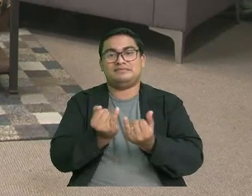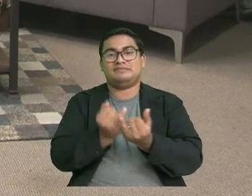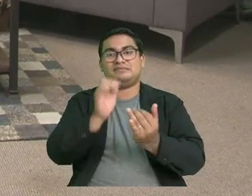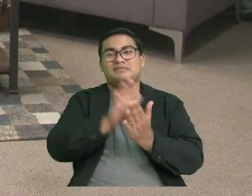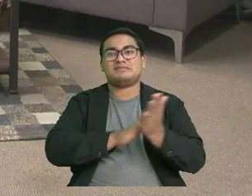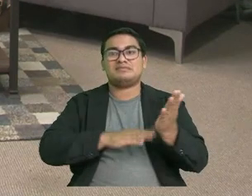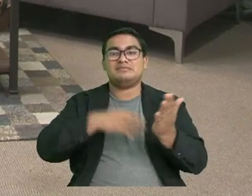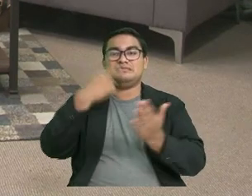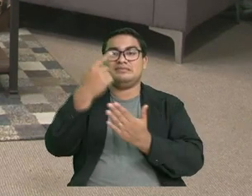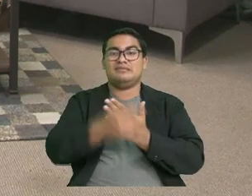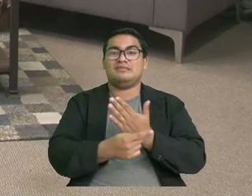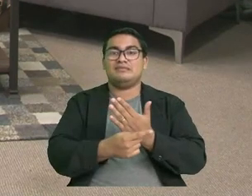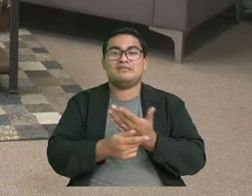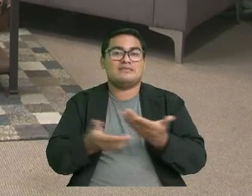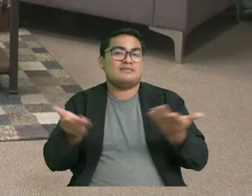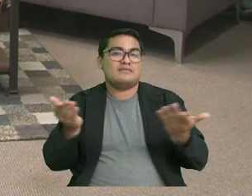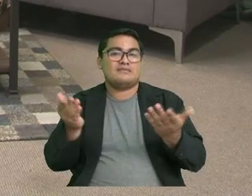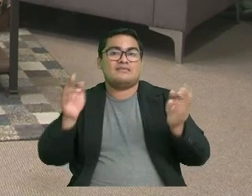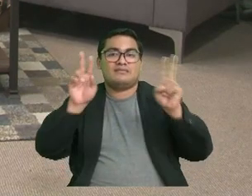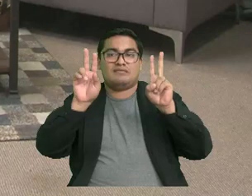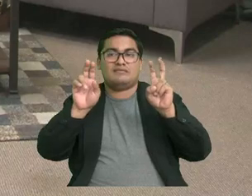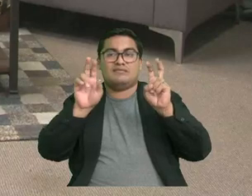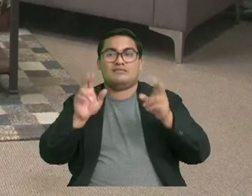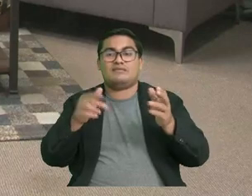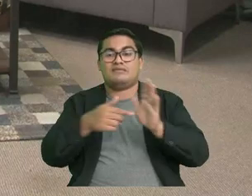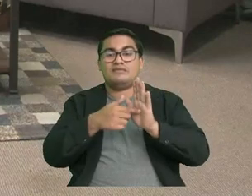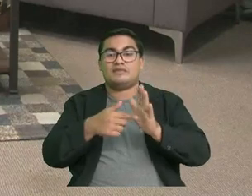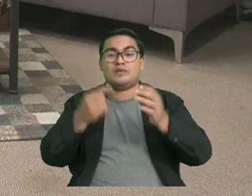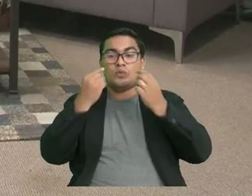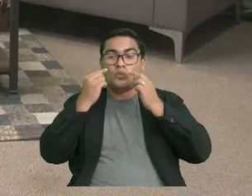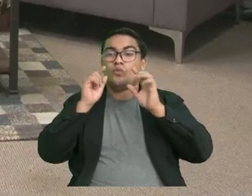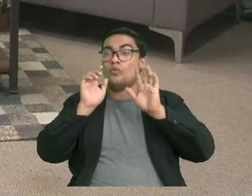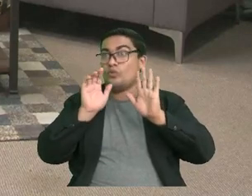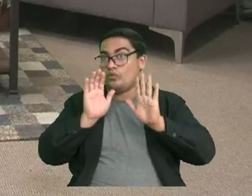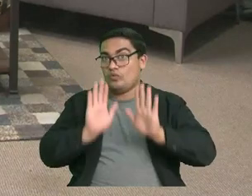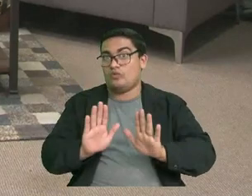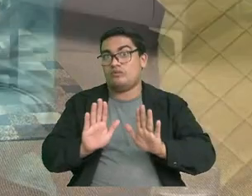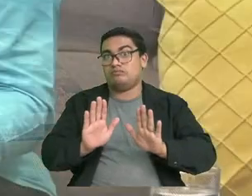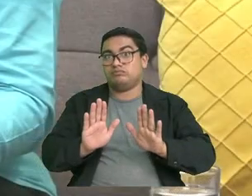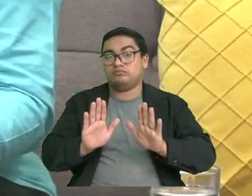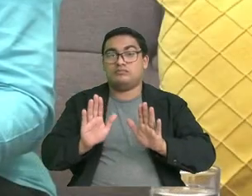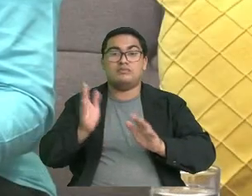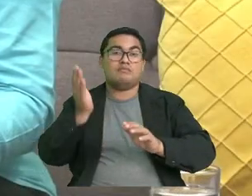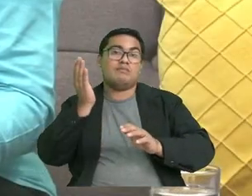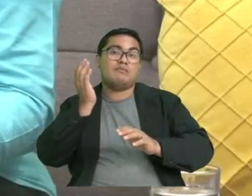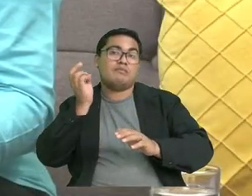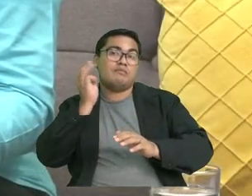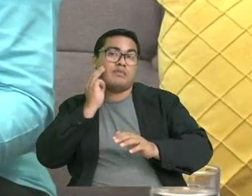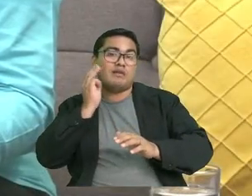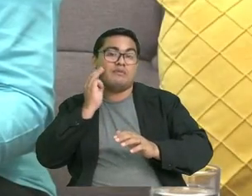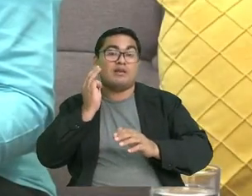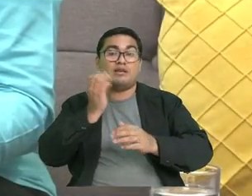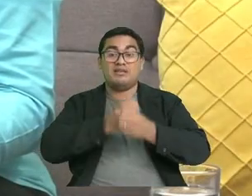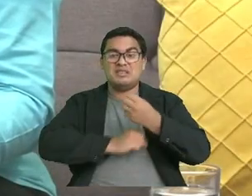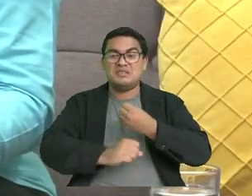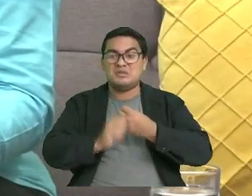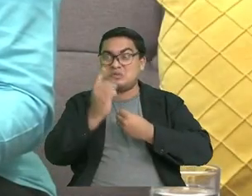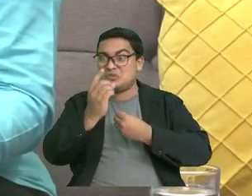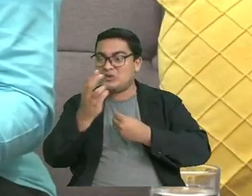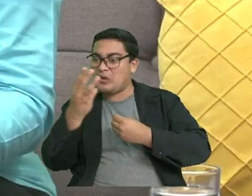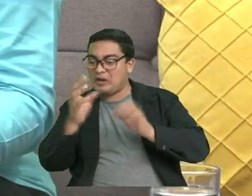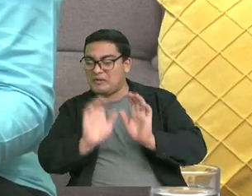programas que tiene que ver con que se le da un tratamiento diferente a la madre y a los hijos cuando hay más de un